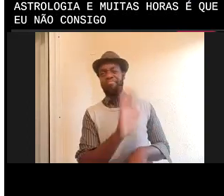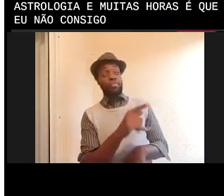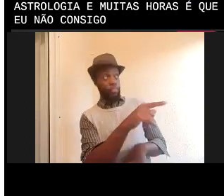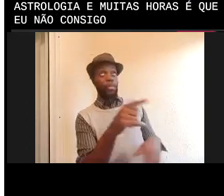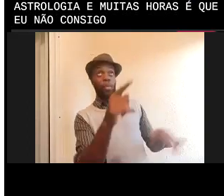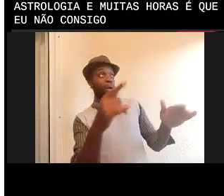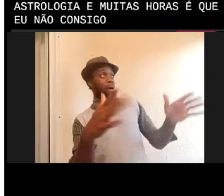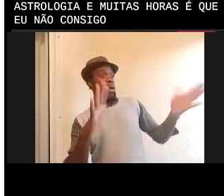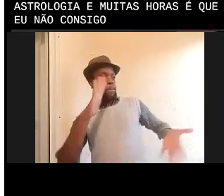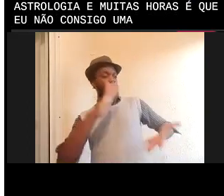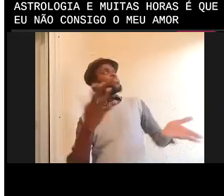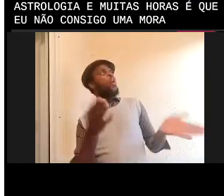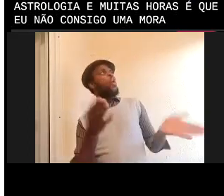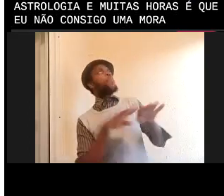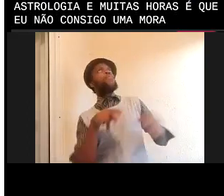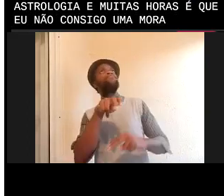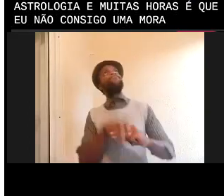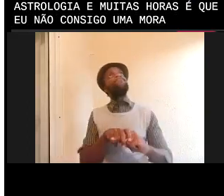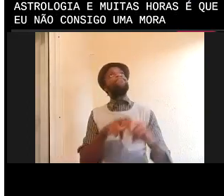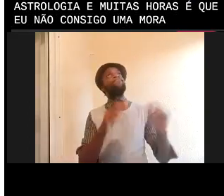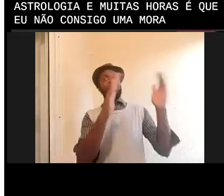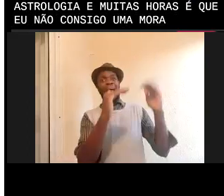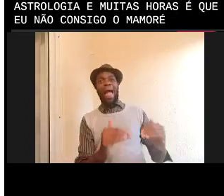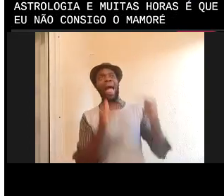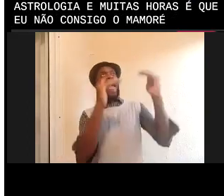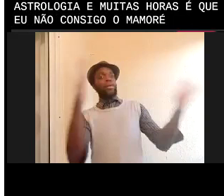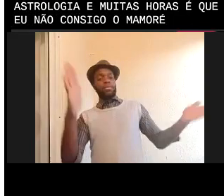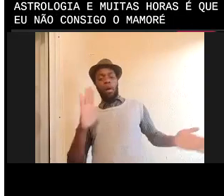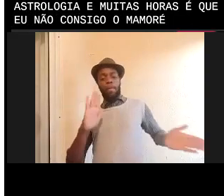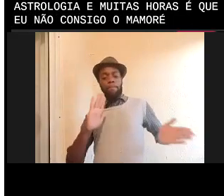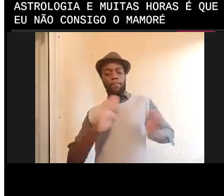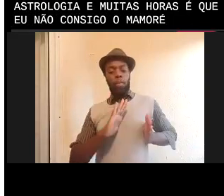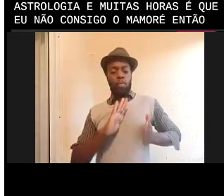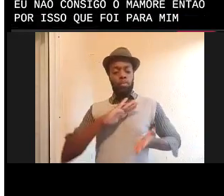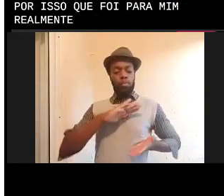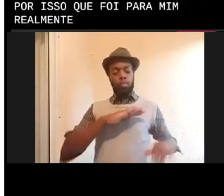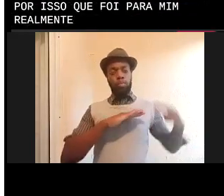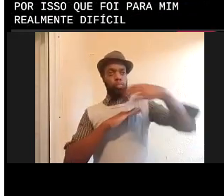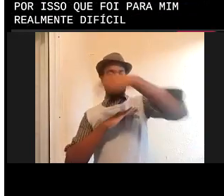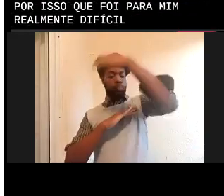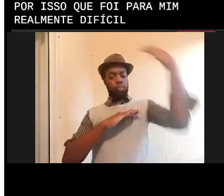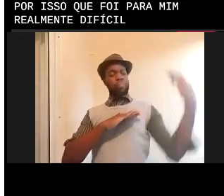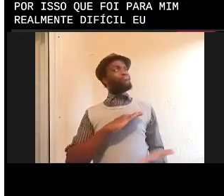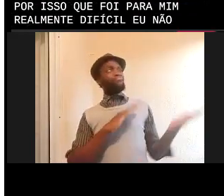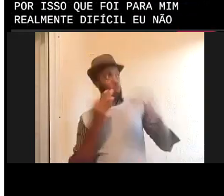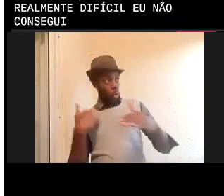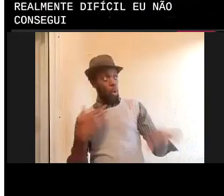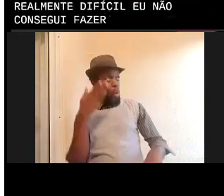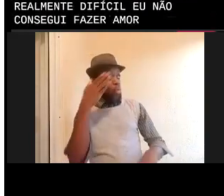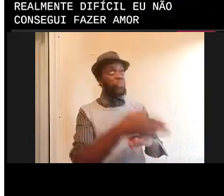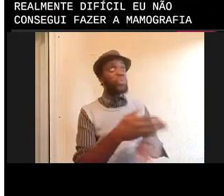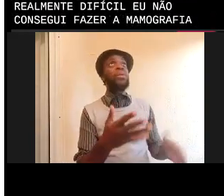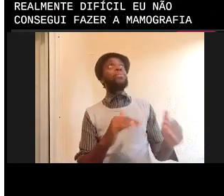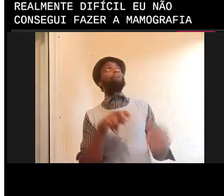mamógrafo, ¿verdad? Entonces fue muy complicado, no me pude hacer la mamografía, ¿verdad? Porque soy